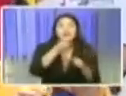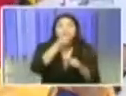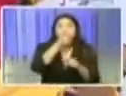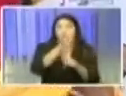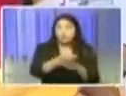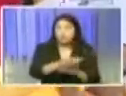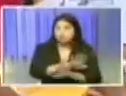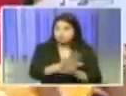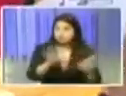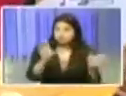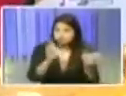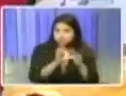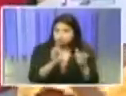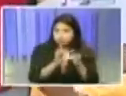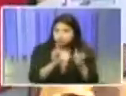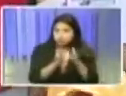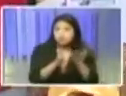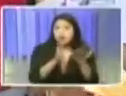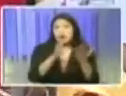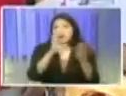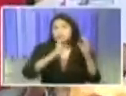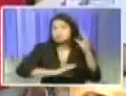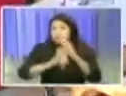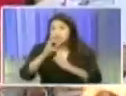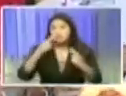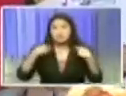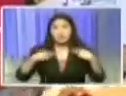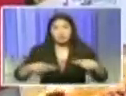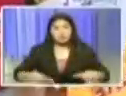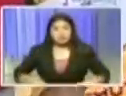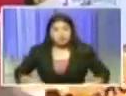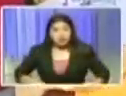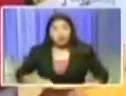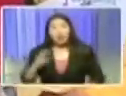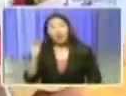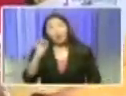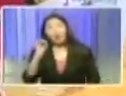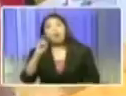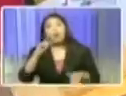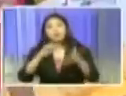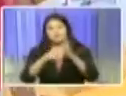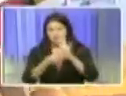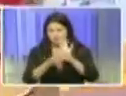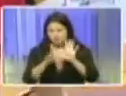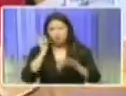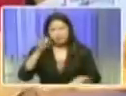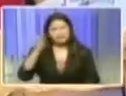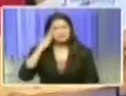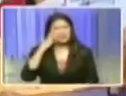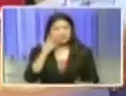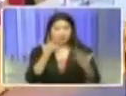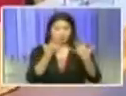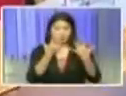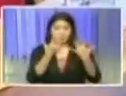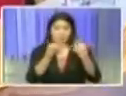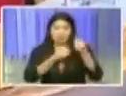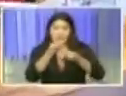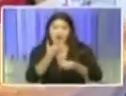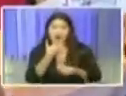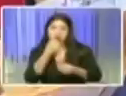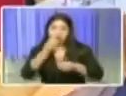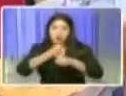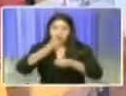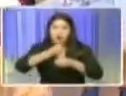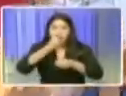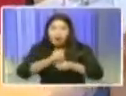bachiller en ciencias, en humanidades o técnico, ya sepa con sus manos producir,